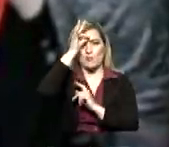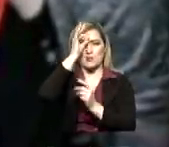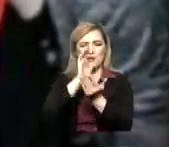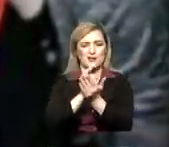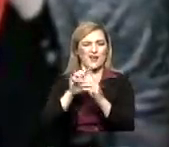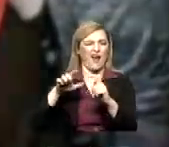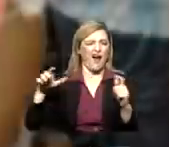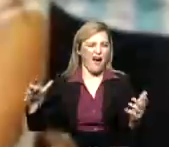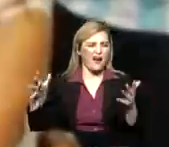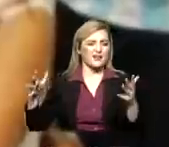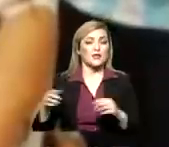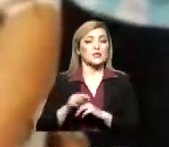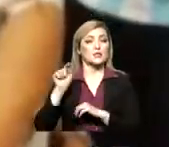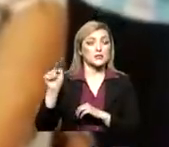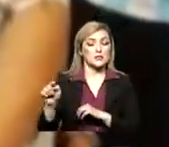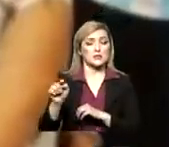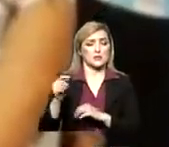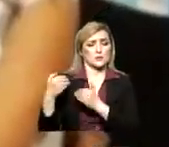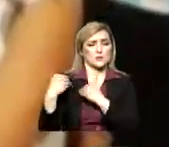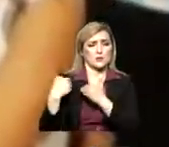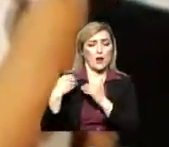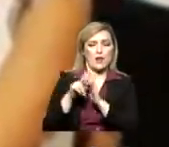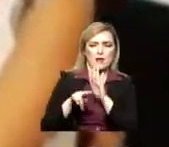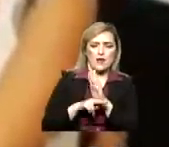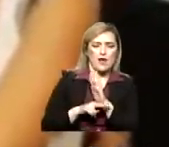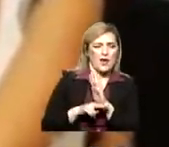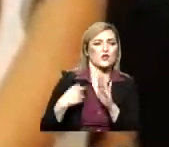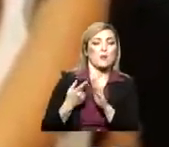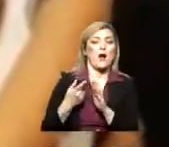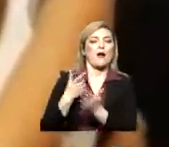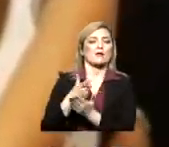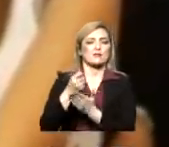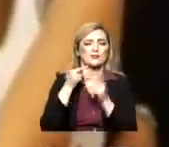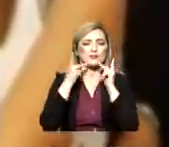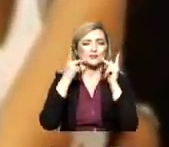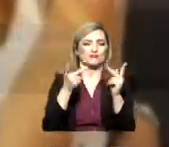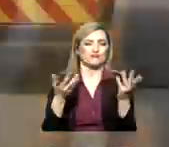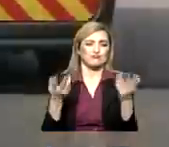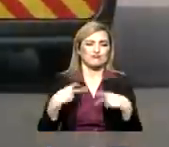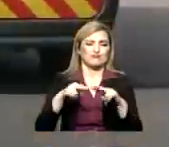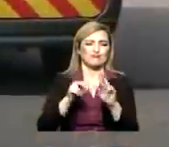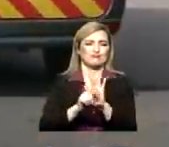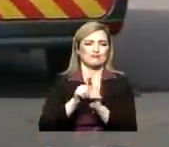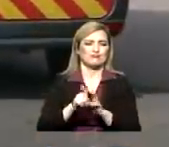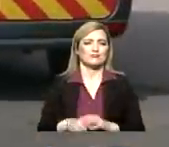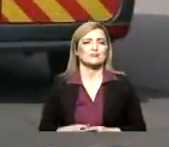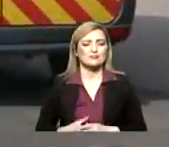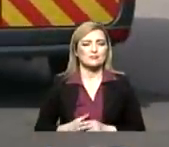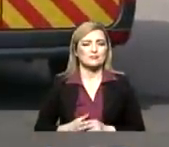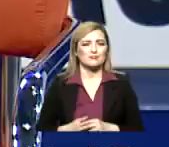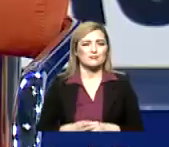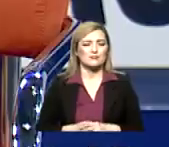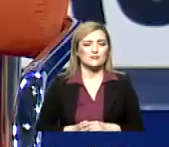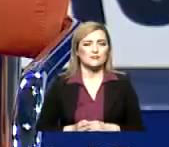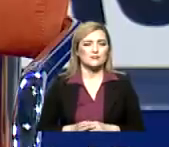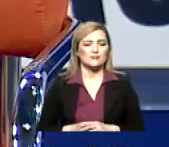era la encargada de redactar los términos de referencia para las compras que ahora conocemos tenían sobreprecio. Joana Ramos, 24